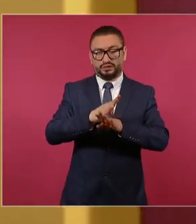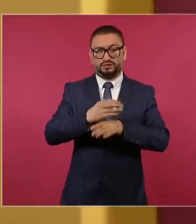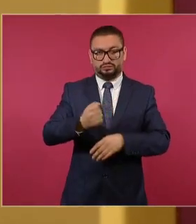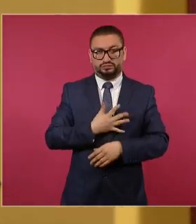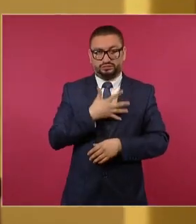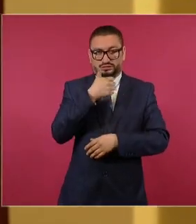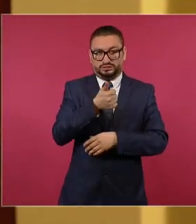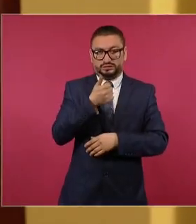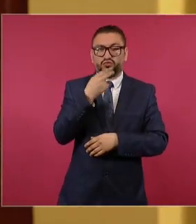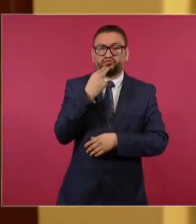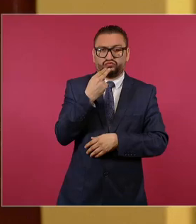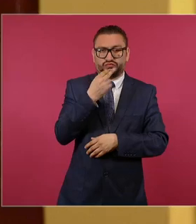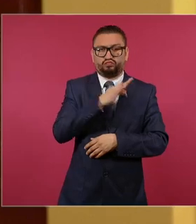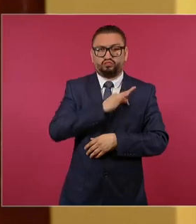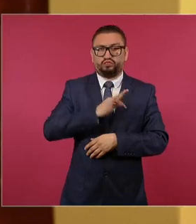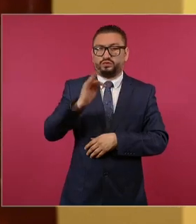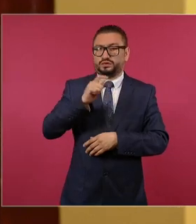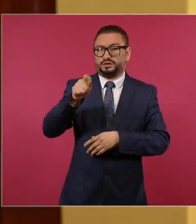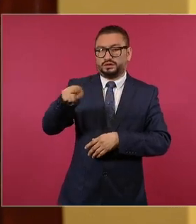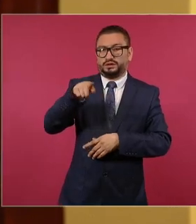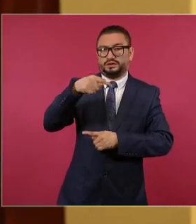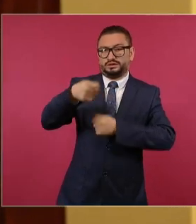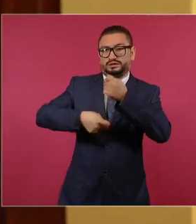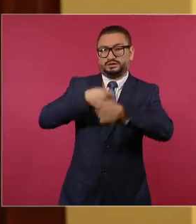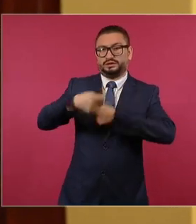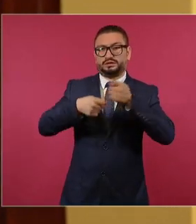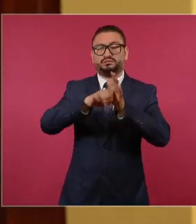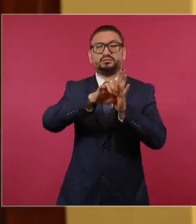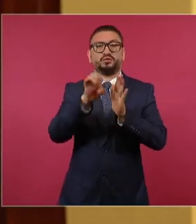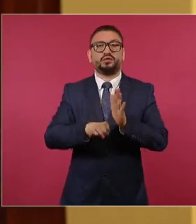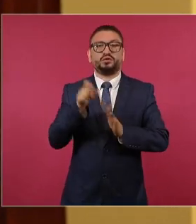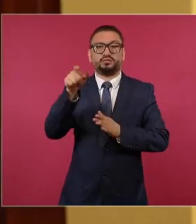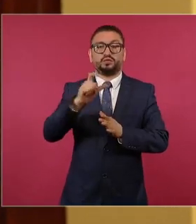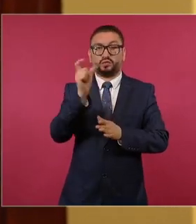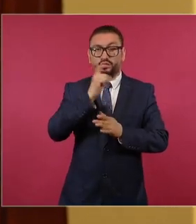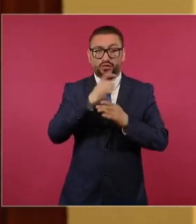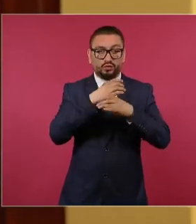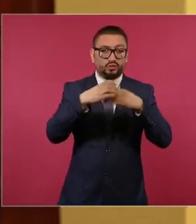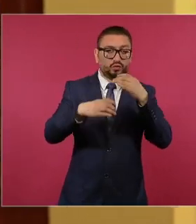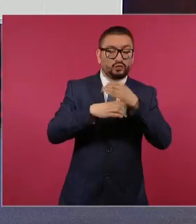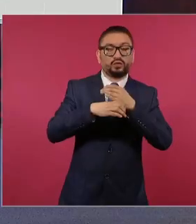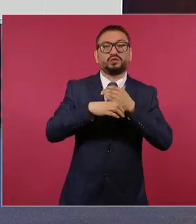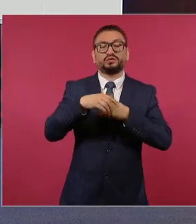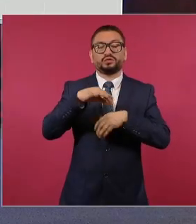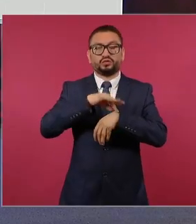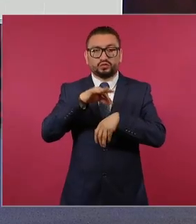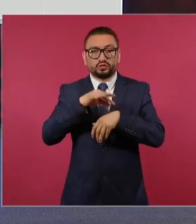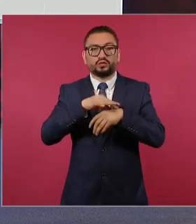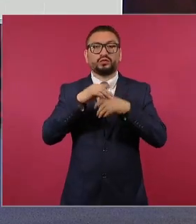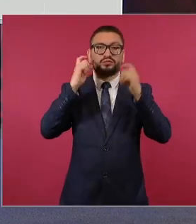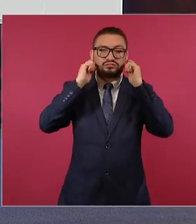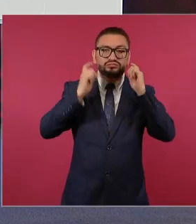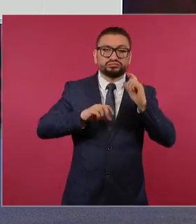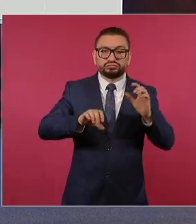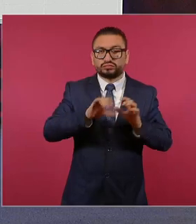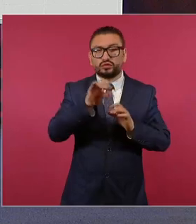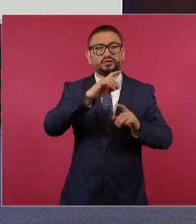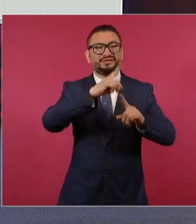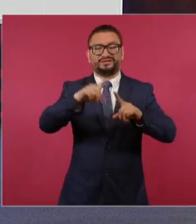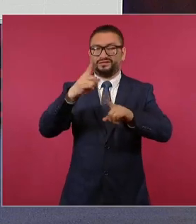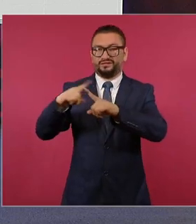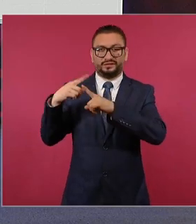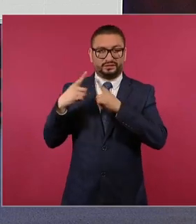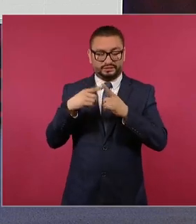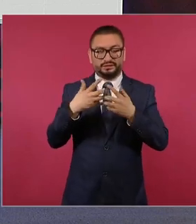utilizada en una tienda que vende equipo médico, un fonodetector, un estetoscopio, cuestiones que